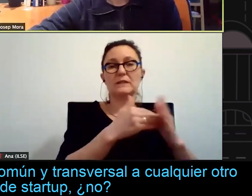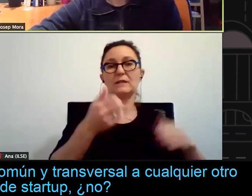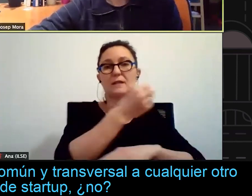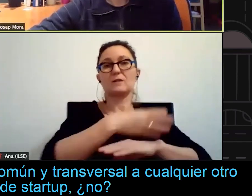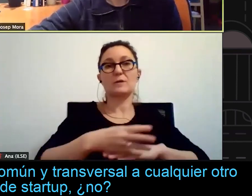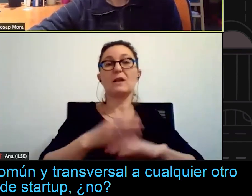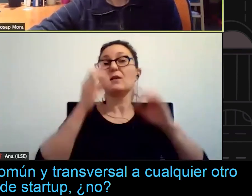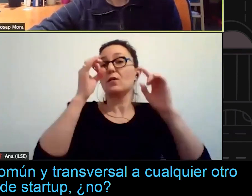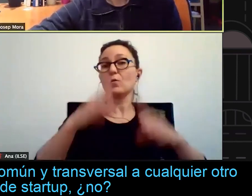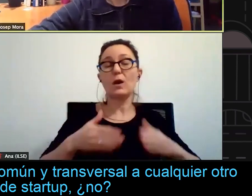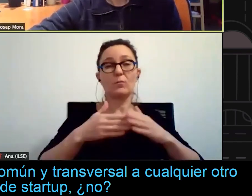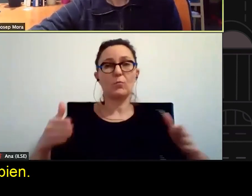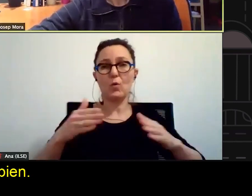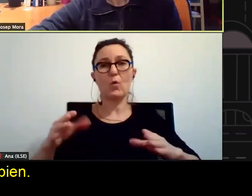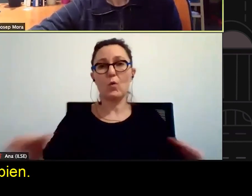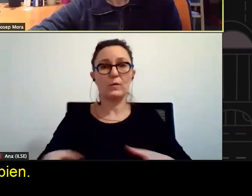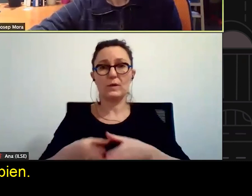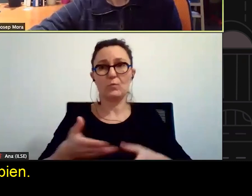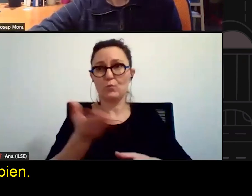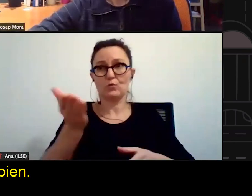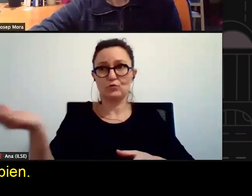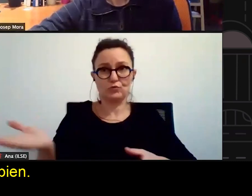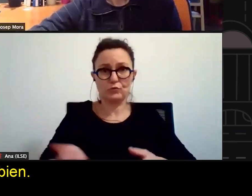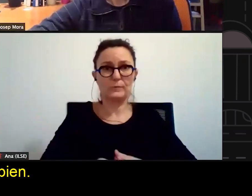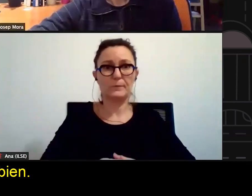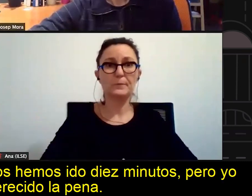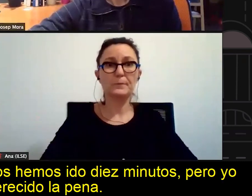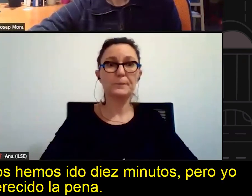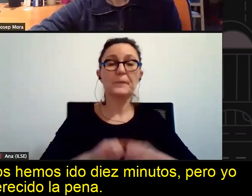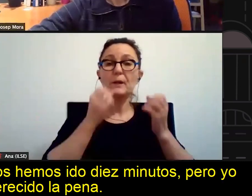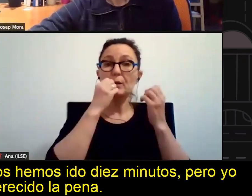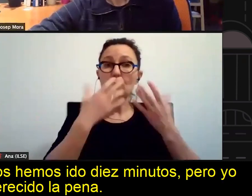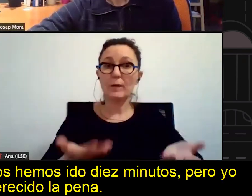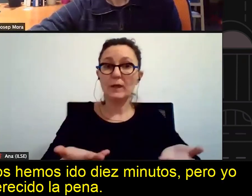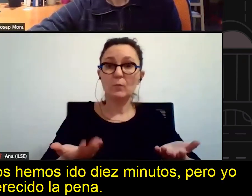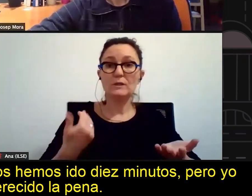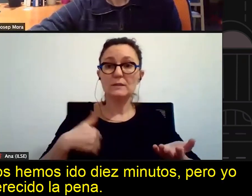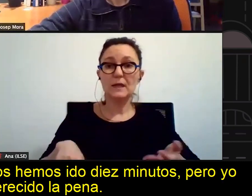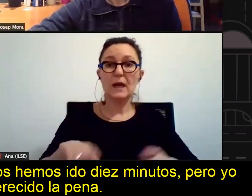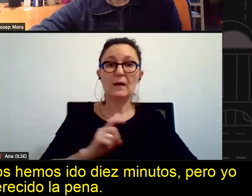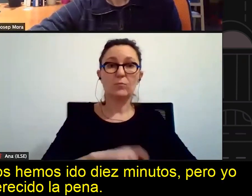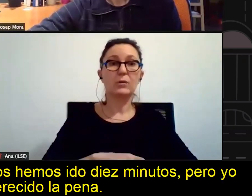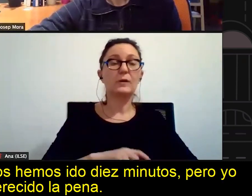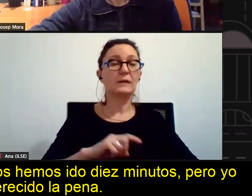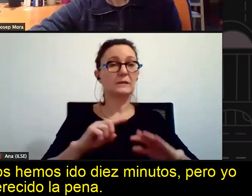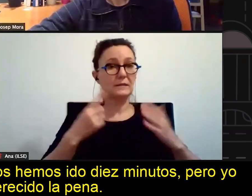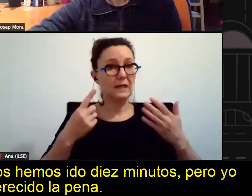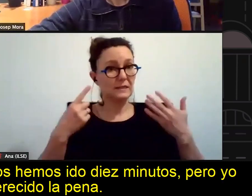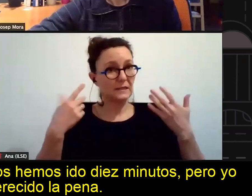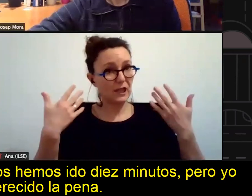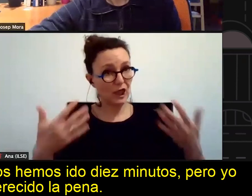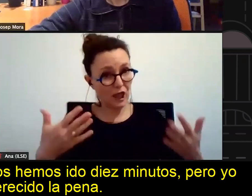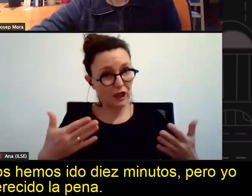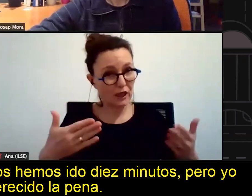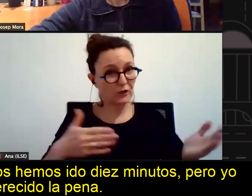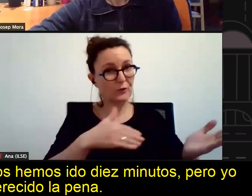o de startup, ¿no? Muy bien. Bueno, pues son las 6:10, nos hemos ido 10